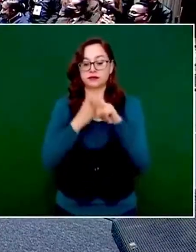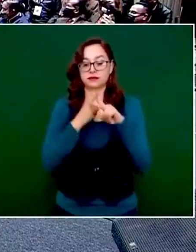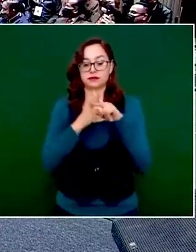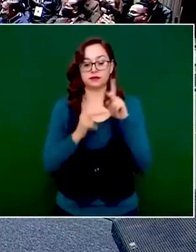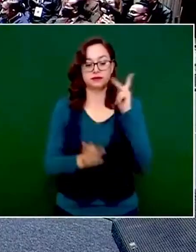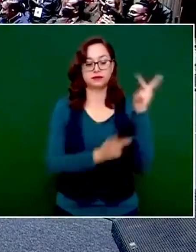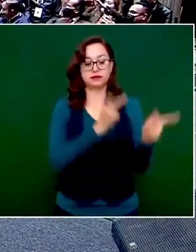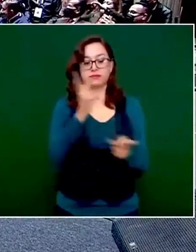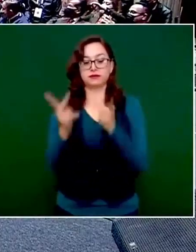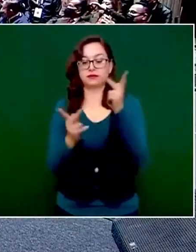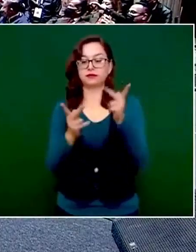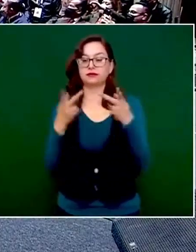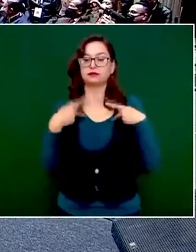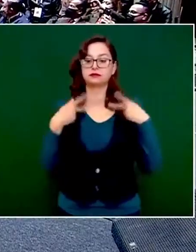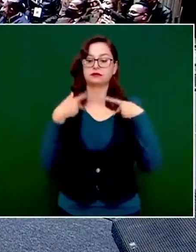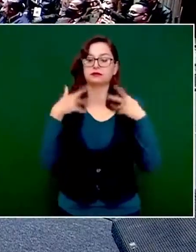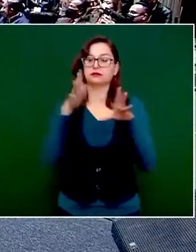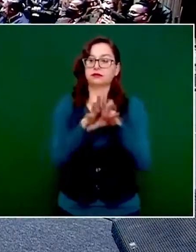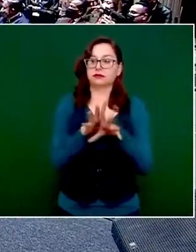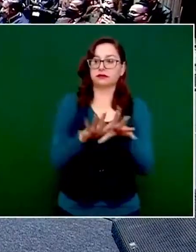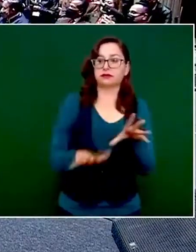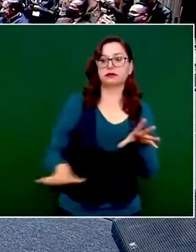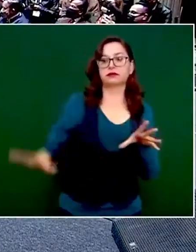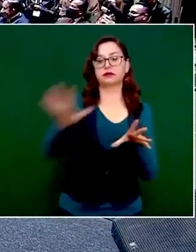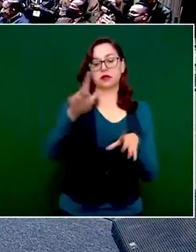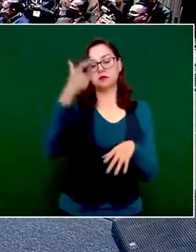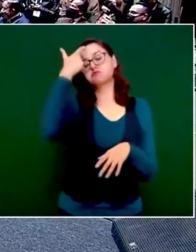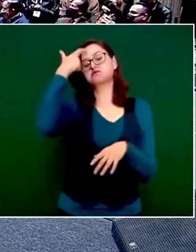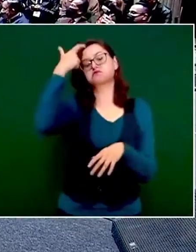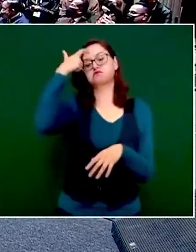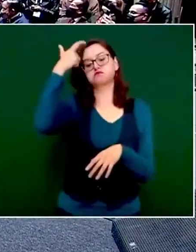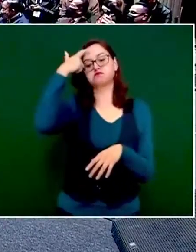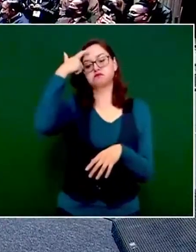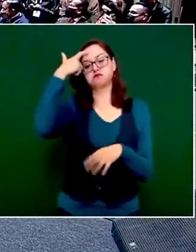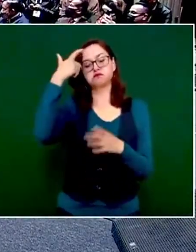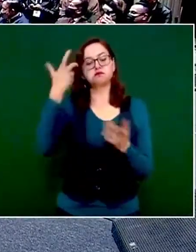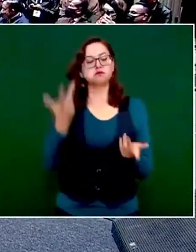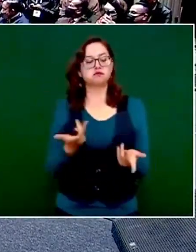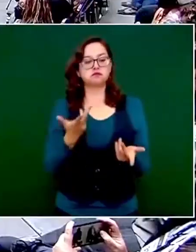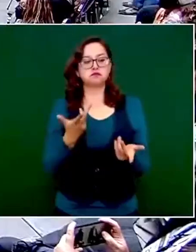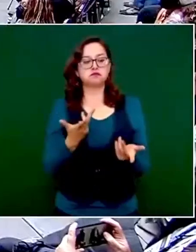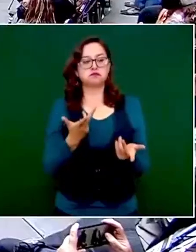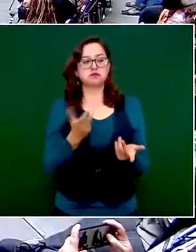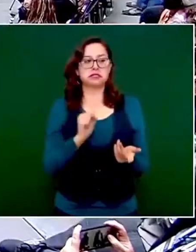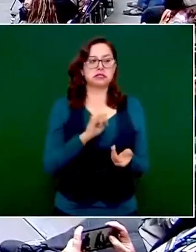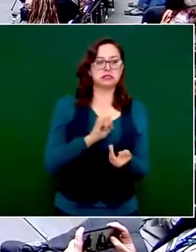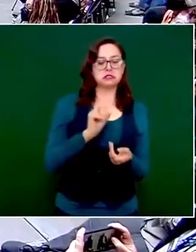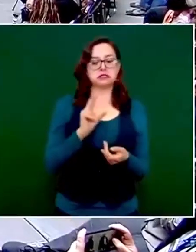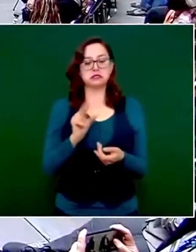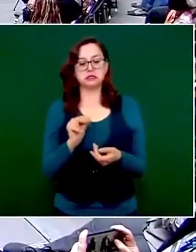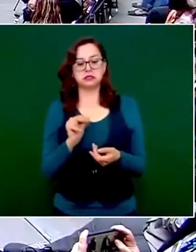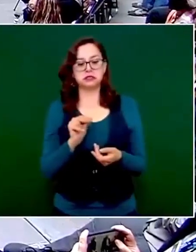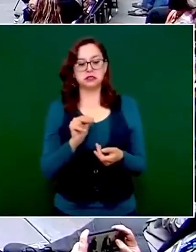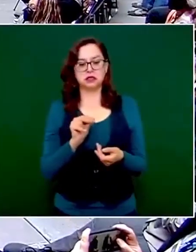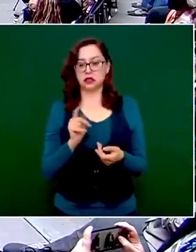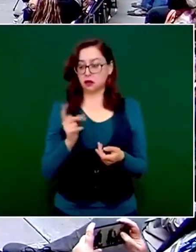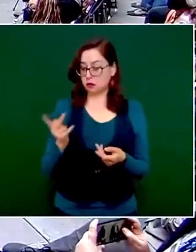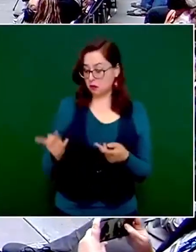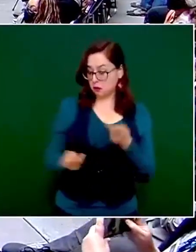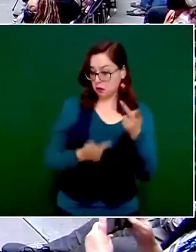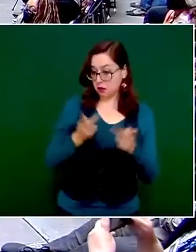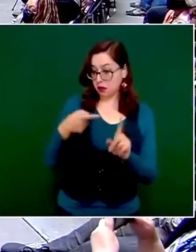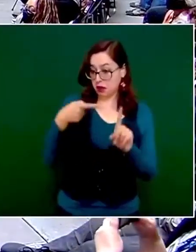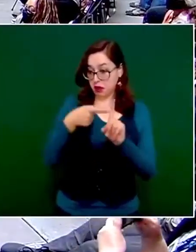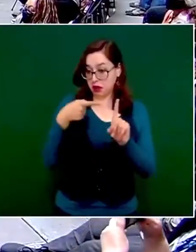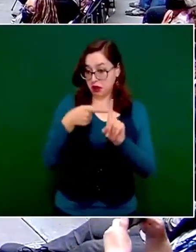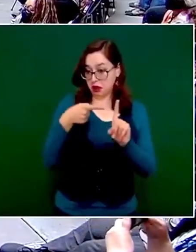colectivo las opiniones de políticos dicen que sí. Y bueno, pero el punto está en que… O sea, en la encuesta dicen que